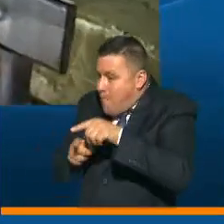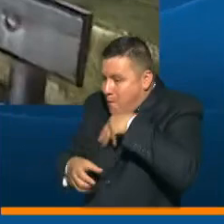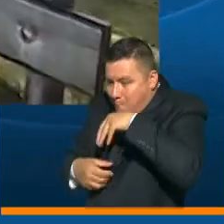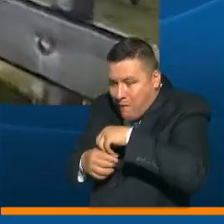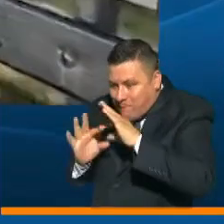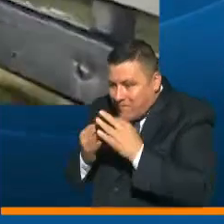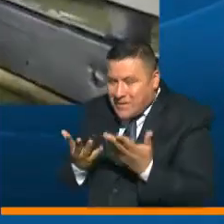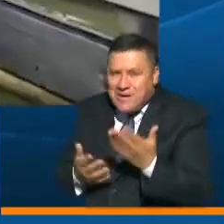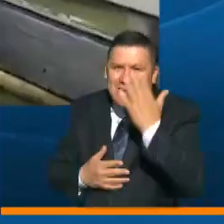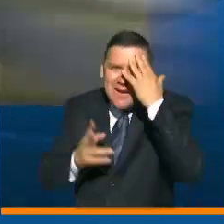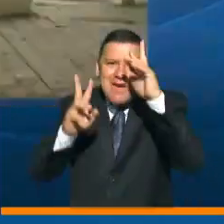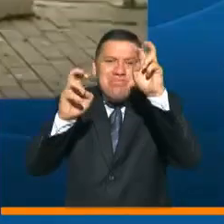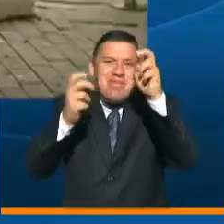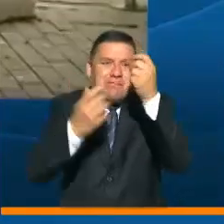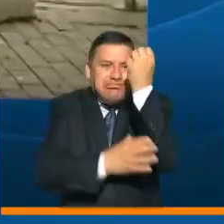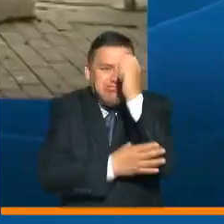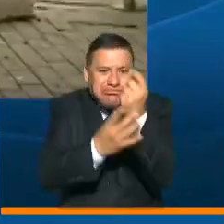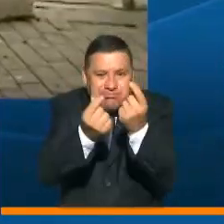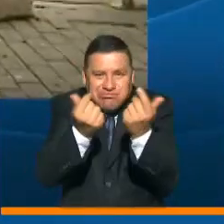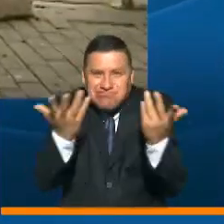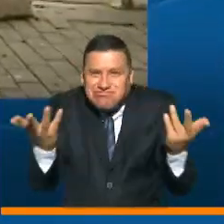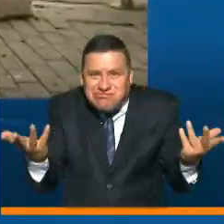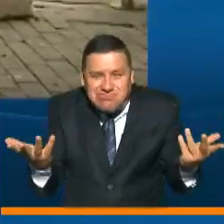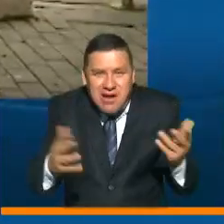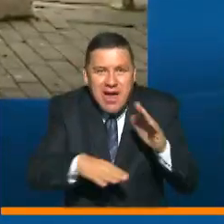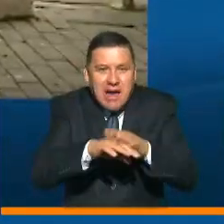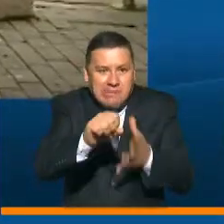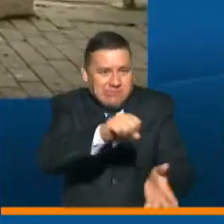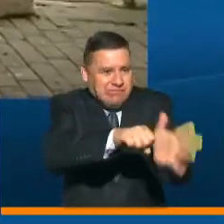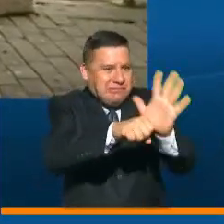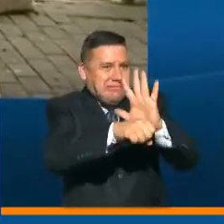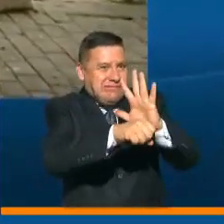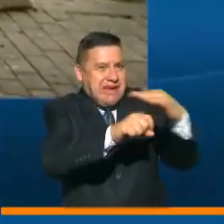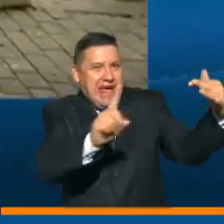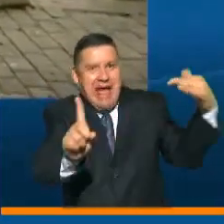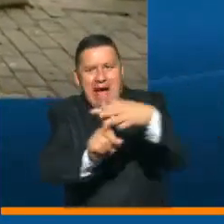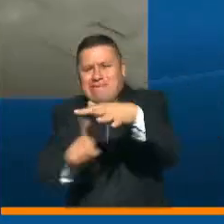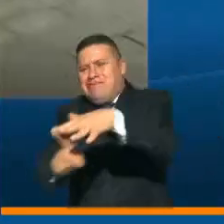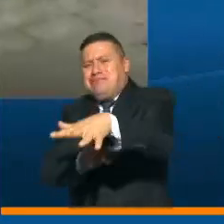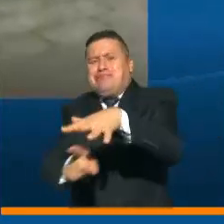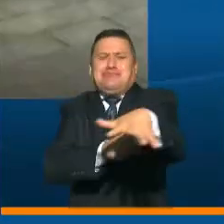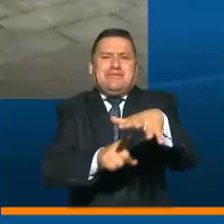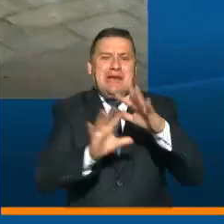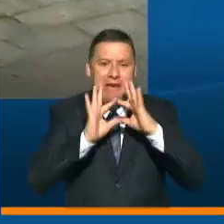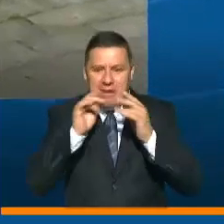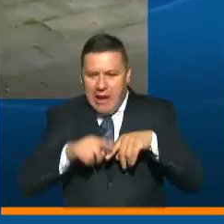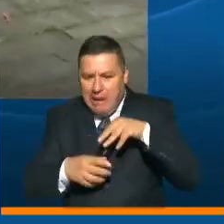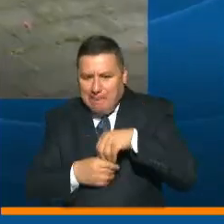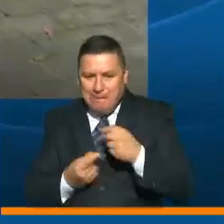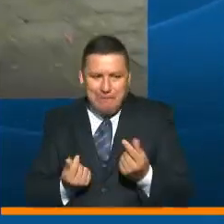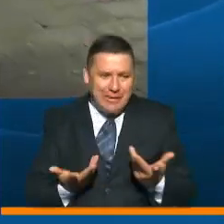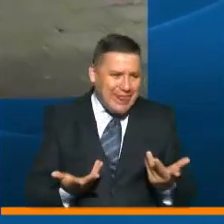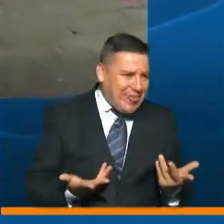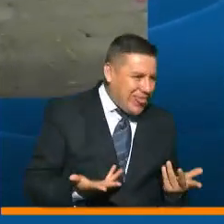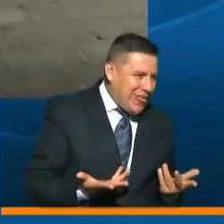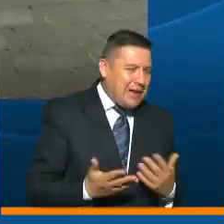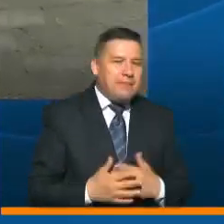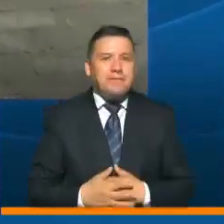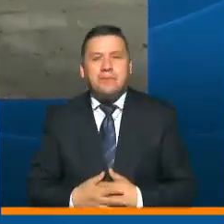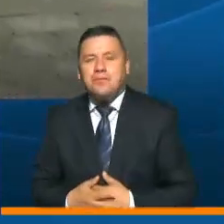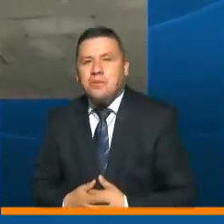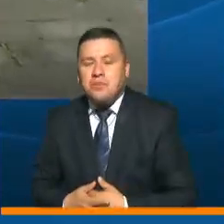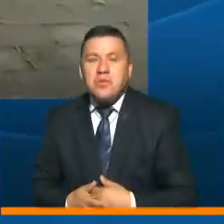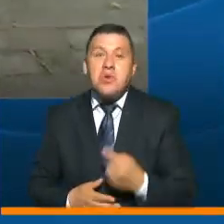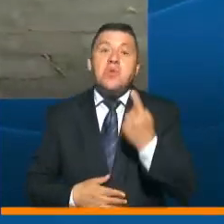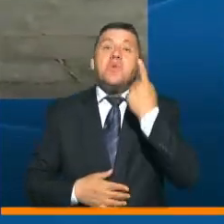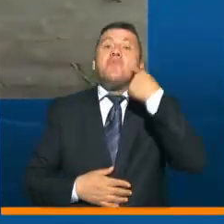sabemos que el tema de la crisis económica en la pandemia pues fue grande y pues muchas familias nos vimos afectados debido a eso. Un